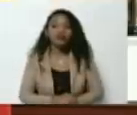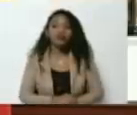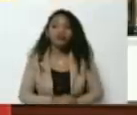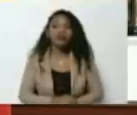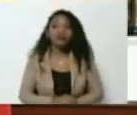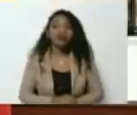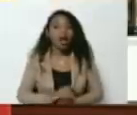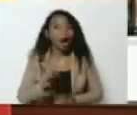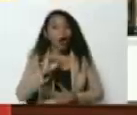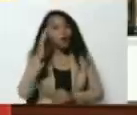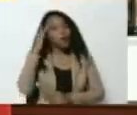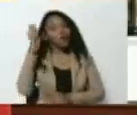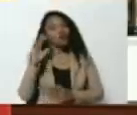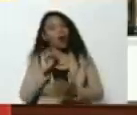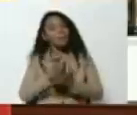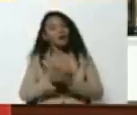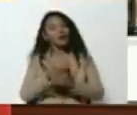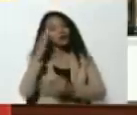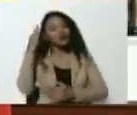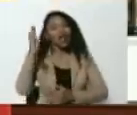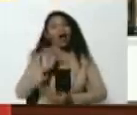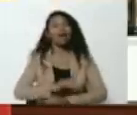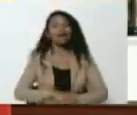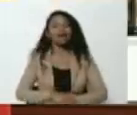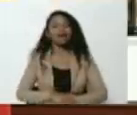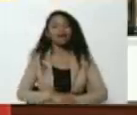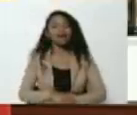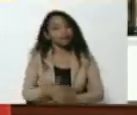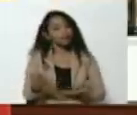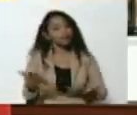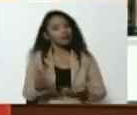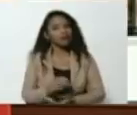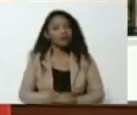¿Ah, uno no puede soñar con un amigo? ¿Ah?